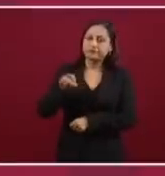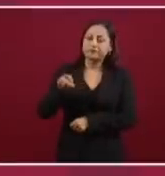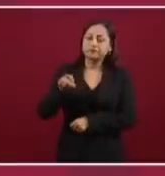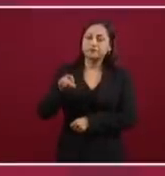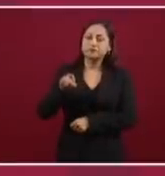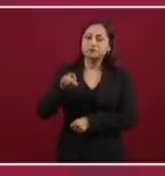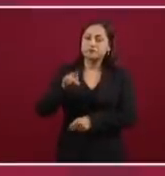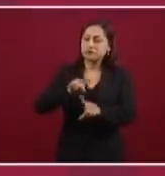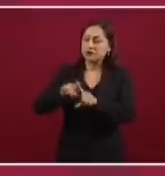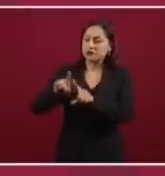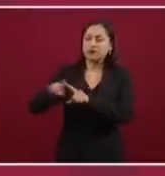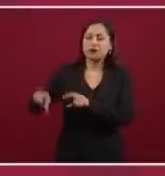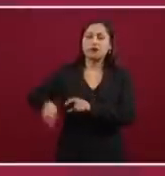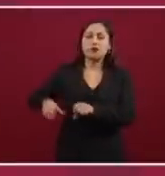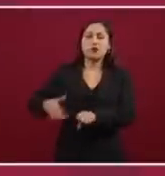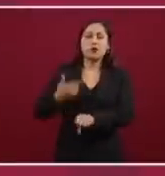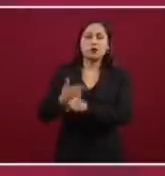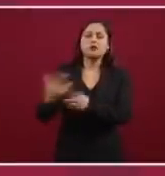han apoyado,